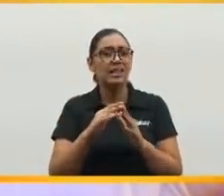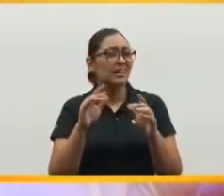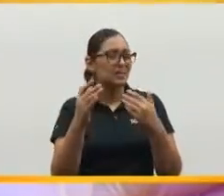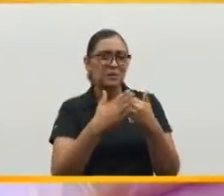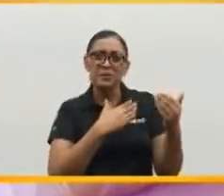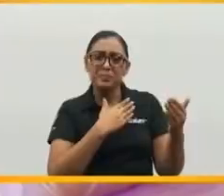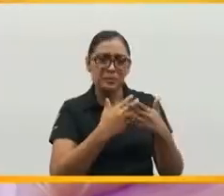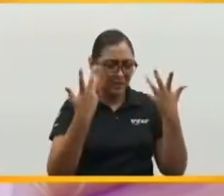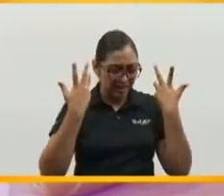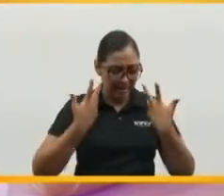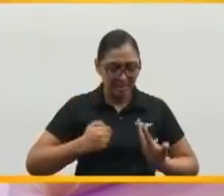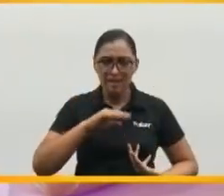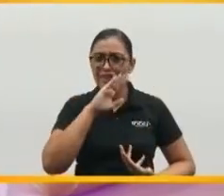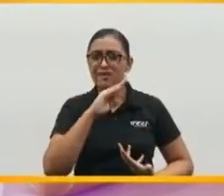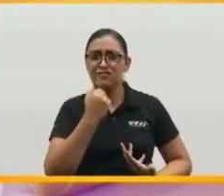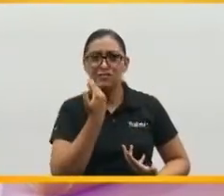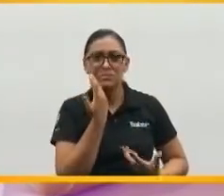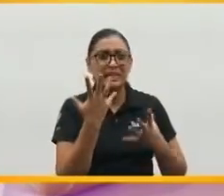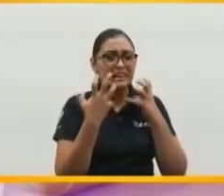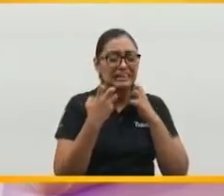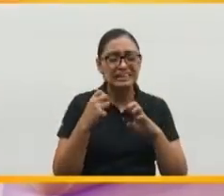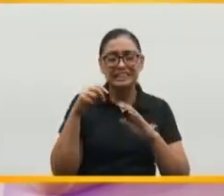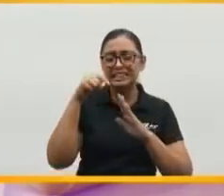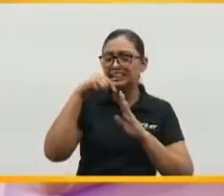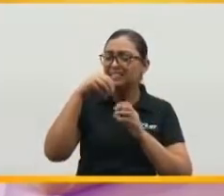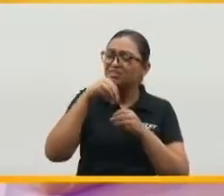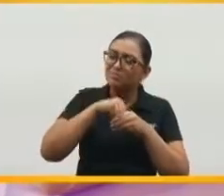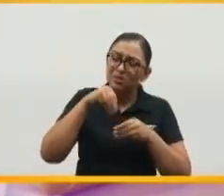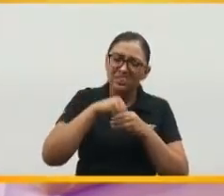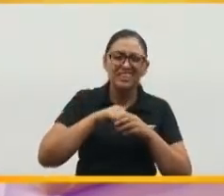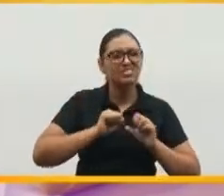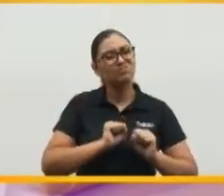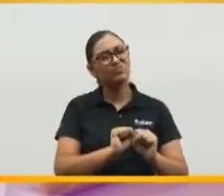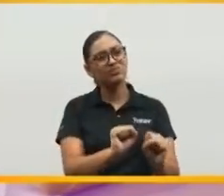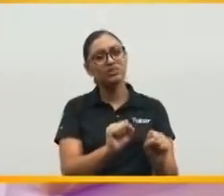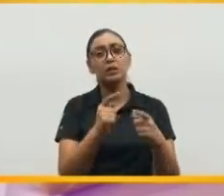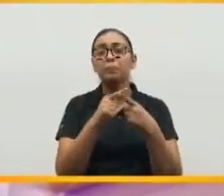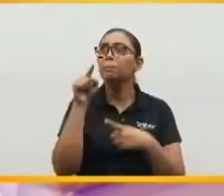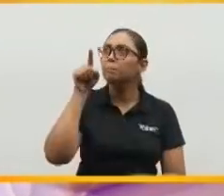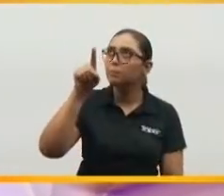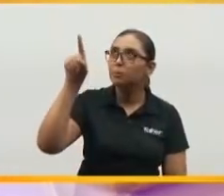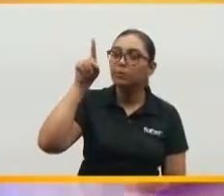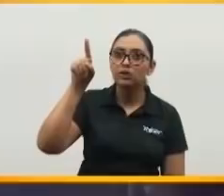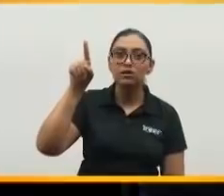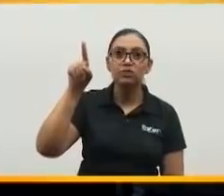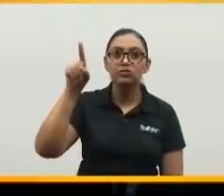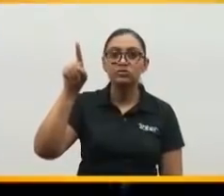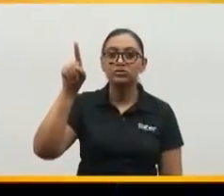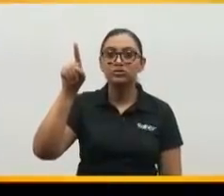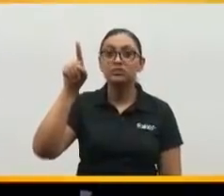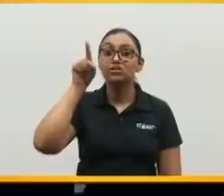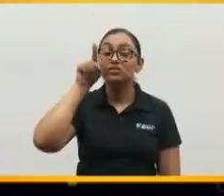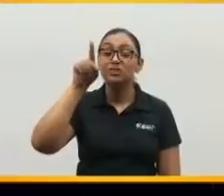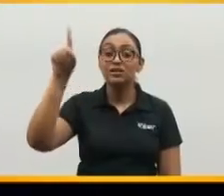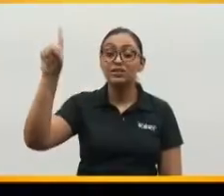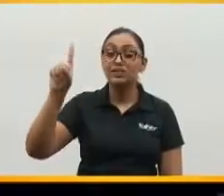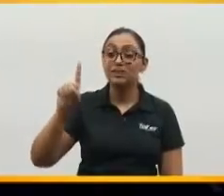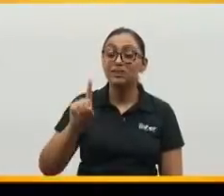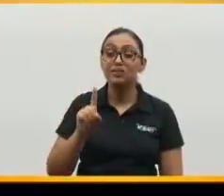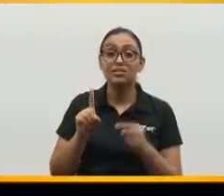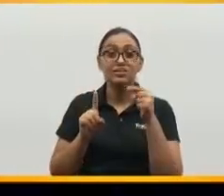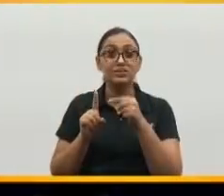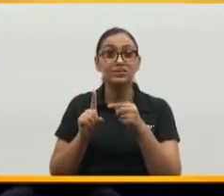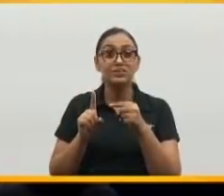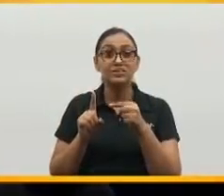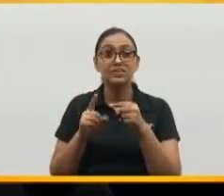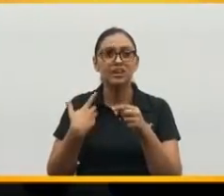tu cuerpo, tu enfermedad te esté queriendo matar, Dios tiene la última palabra? ¿Habrá alguien que pueda entender que la única persona que nos puede ayudar a no